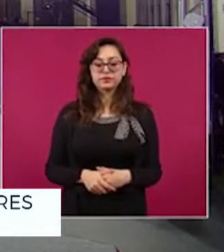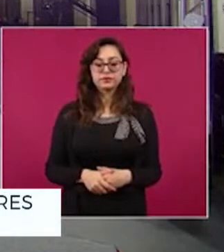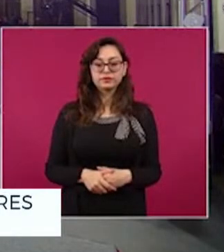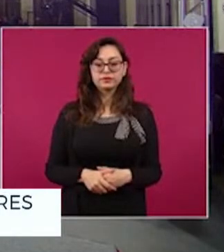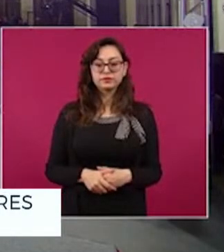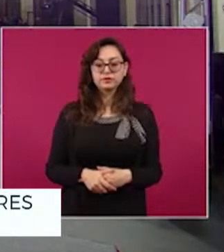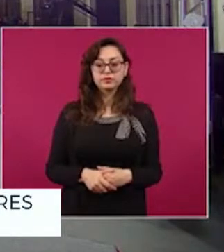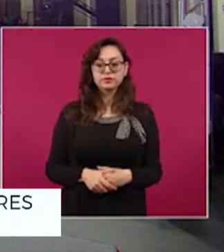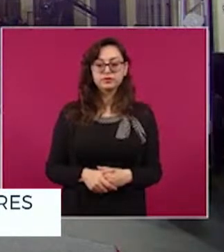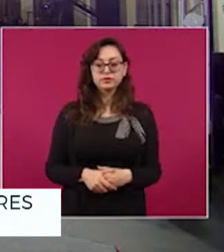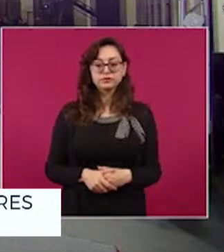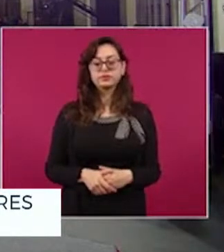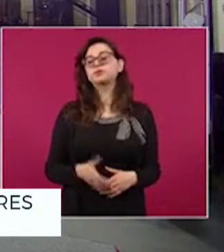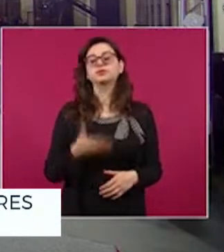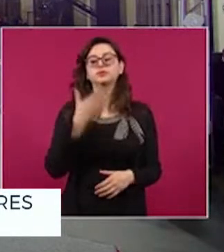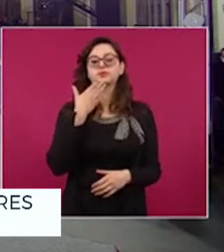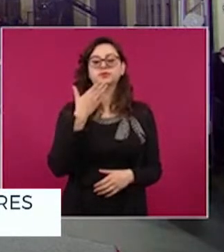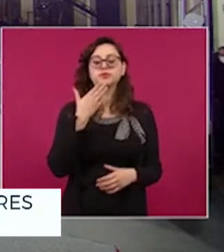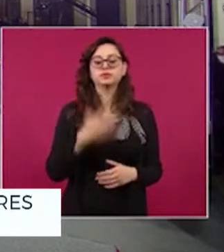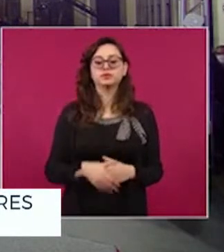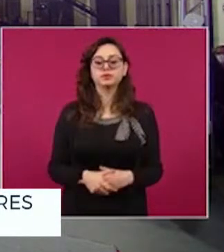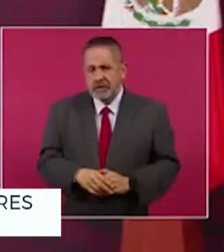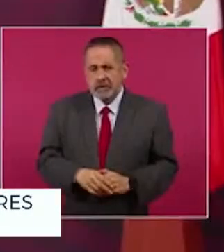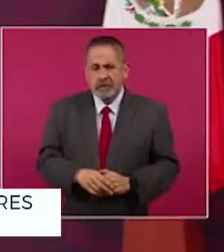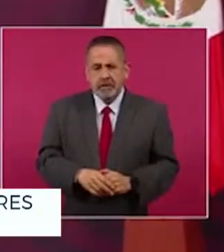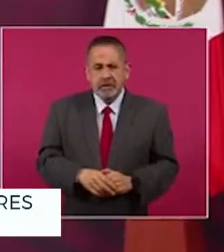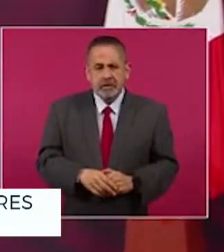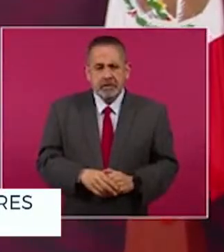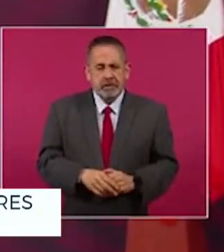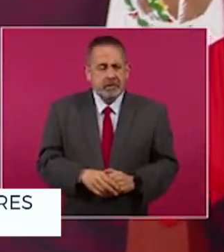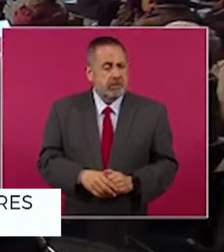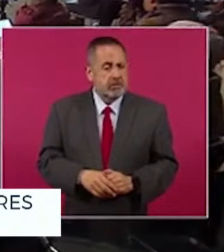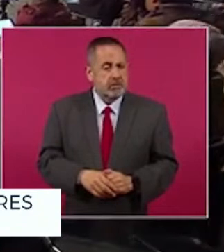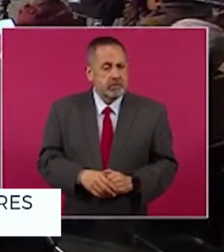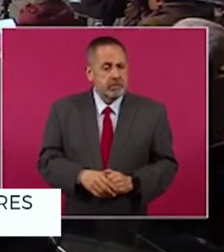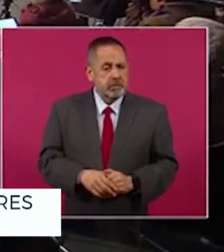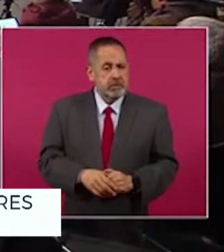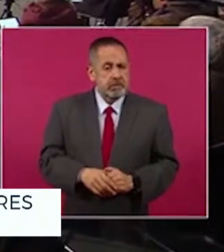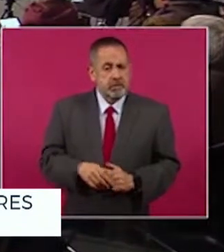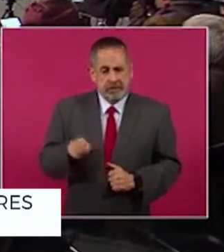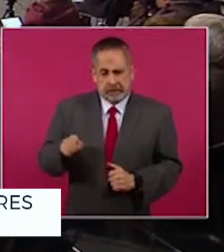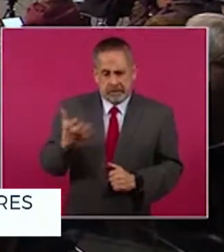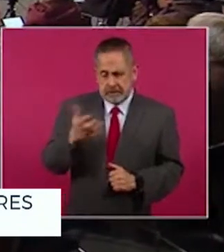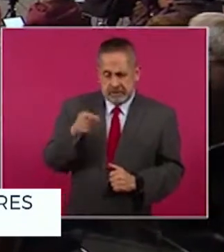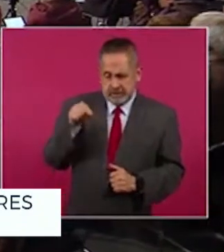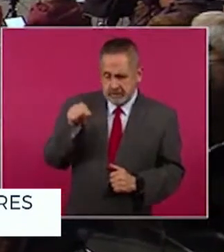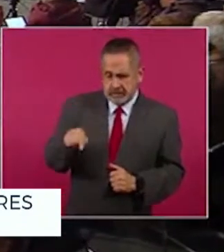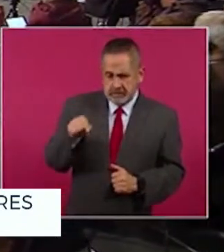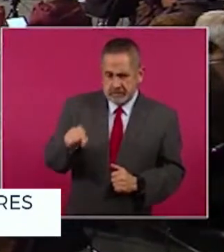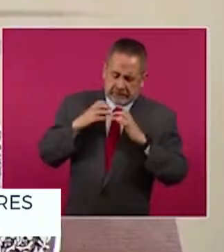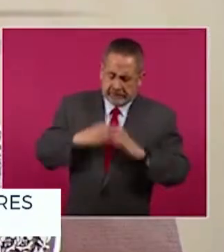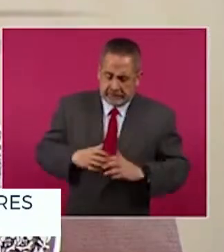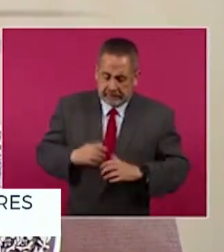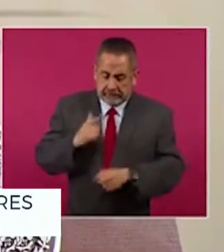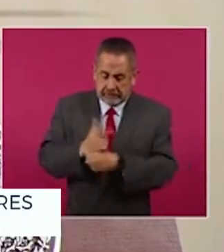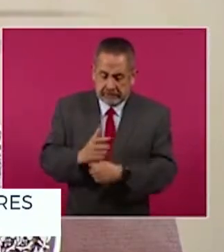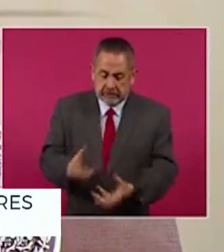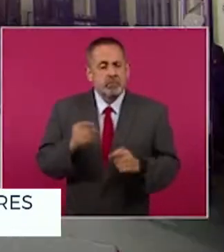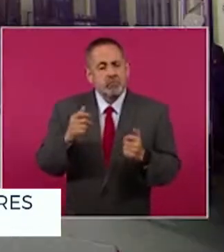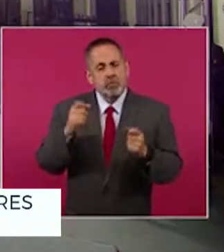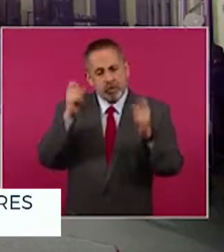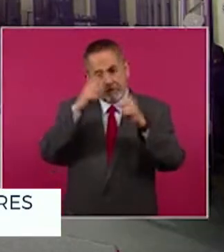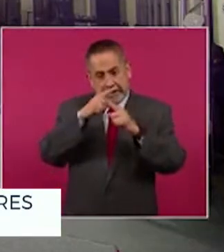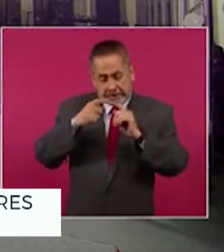Diciembre del 23, estamos pensando, el rescate. Es una acción muy intensa, pero al mismo tiempo muy